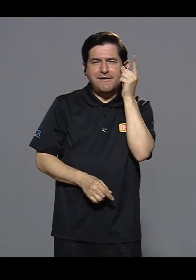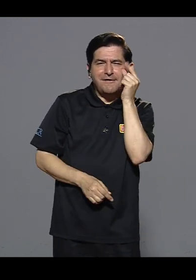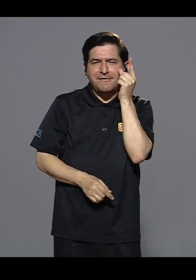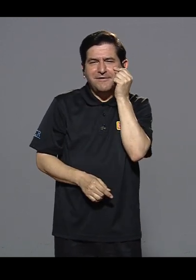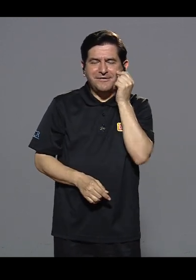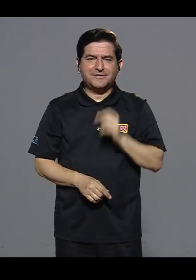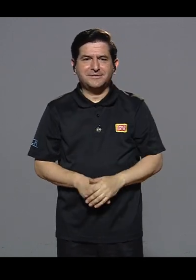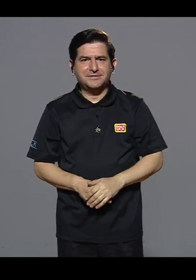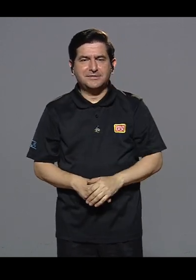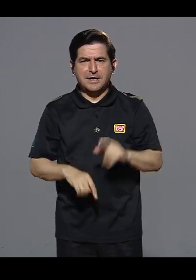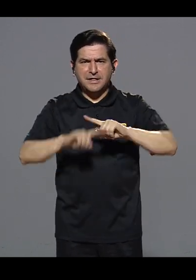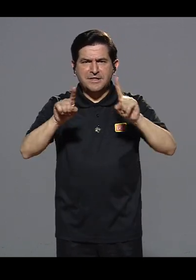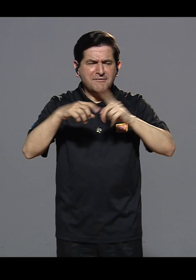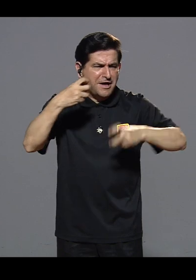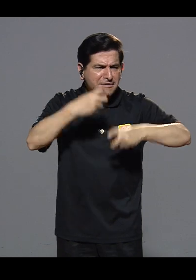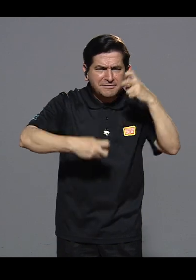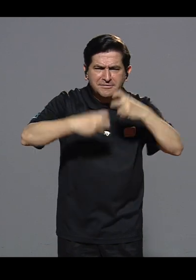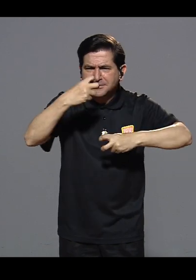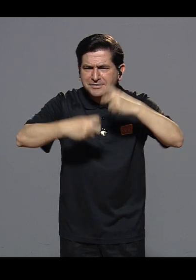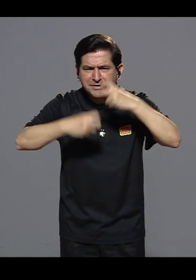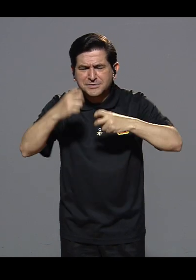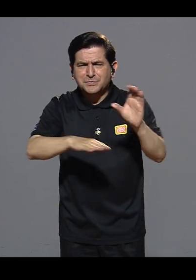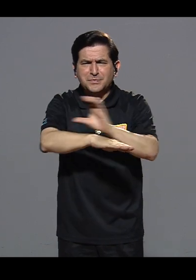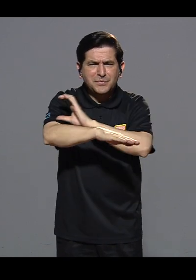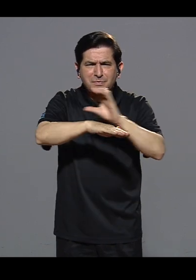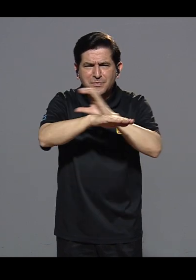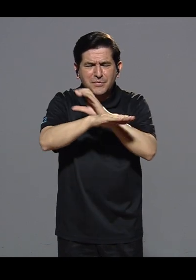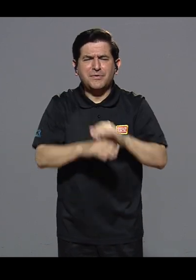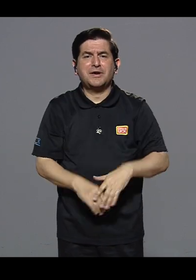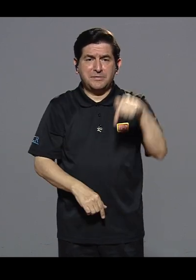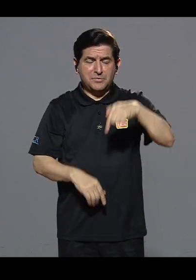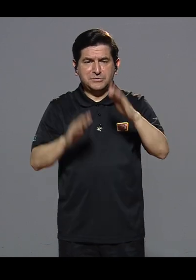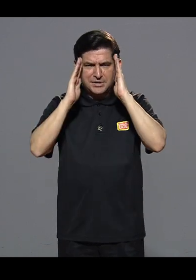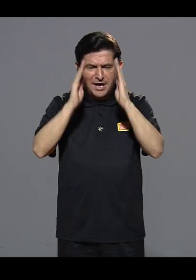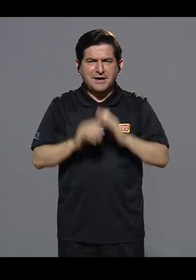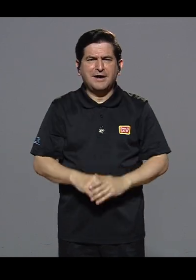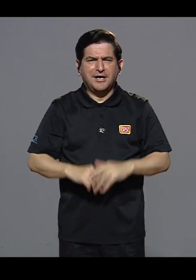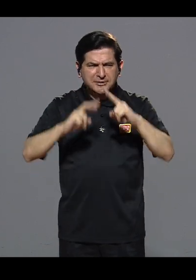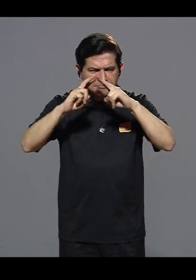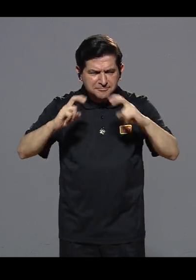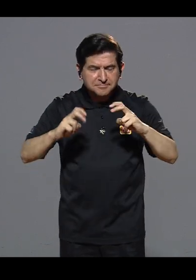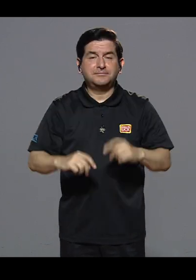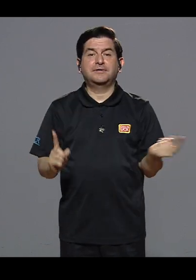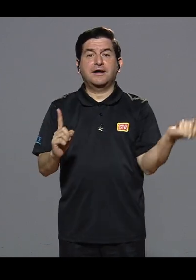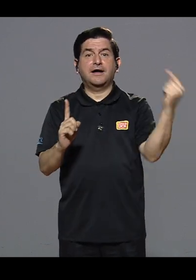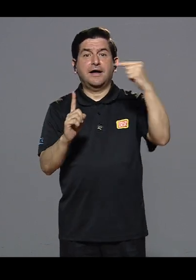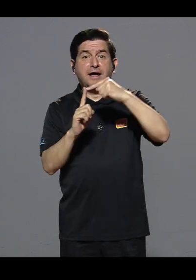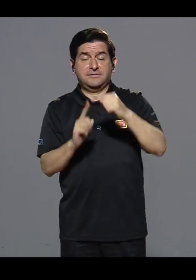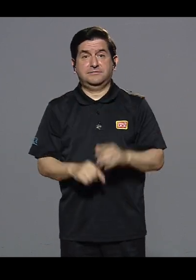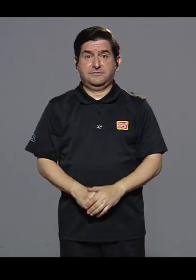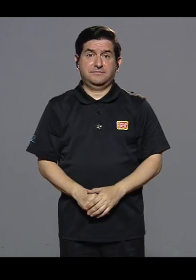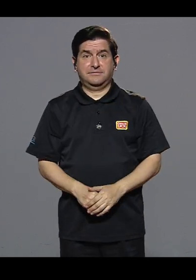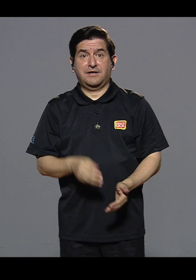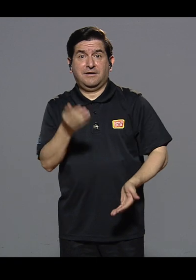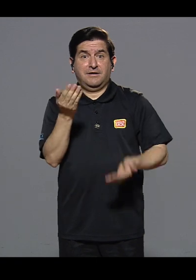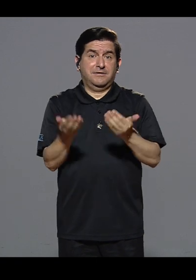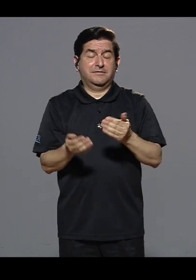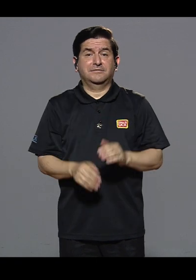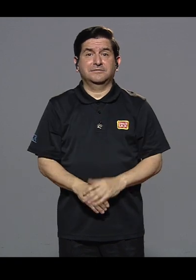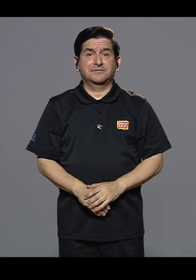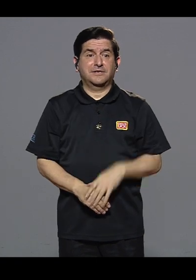¿verdad?, que se ocupa para lidiar con los problemas informáticos que tratamos aquí. Ha llegado al punto en que más